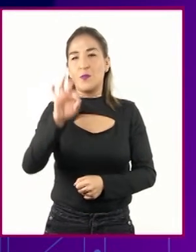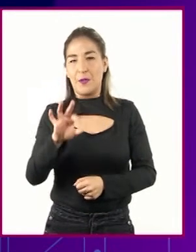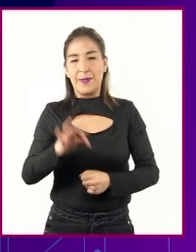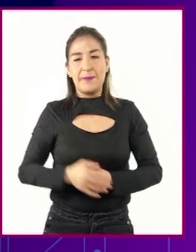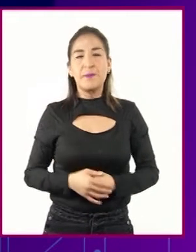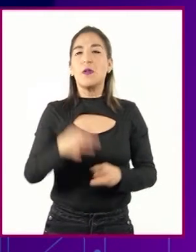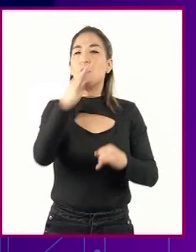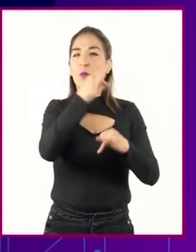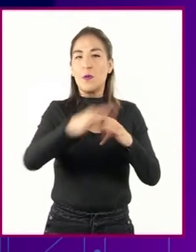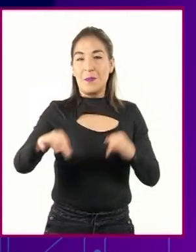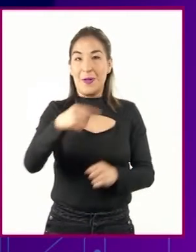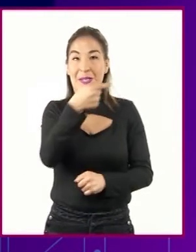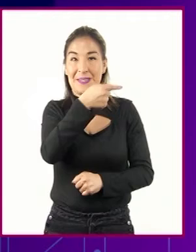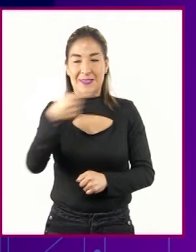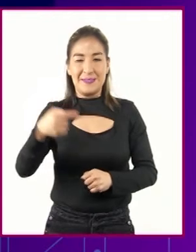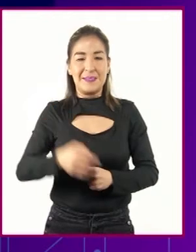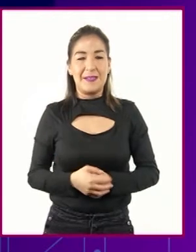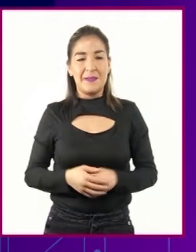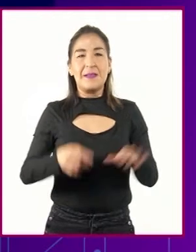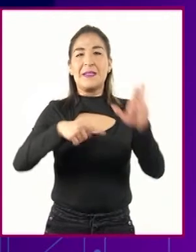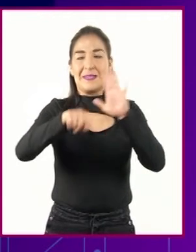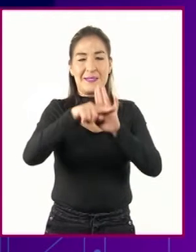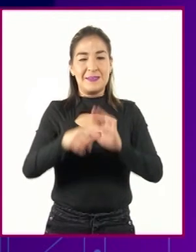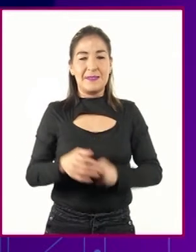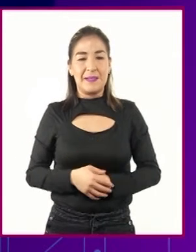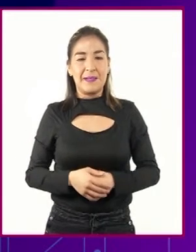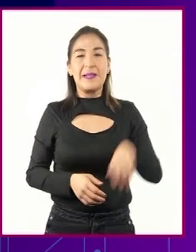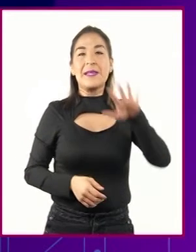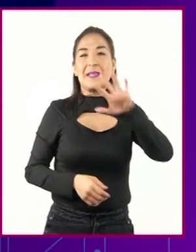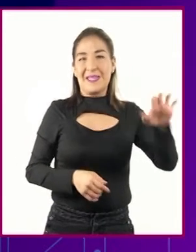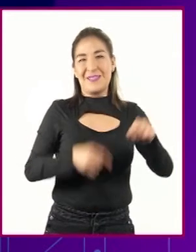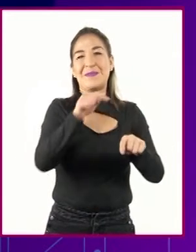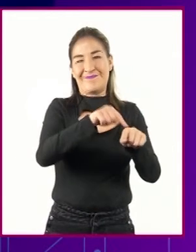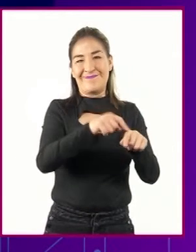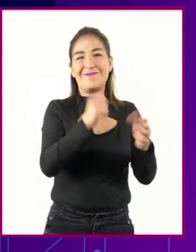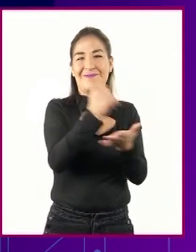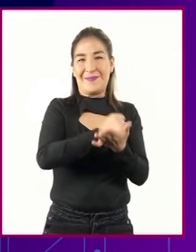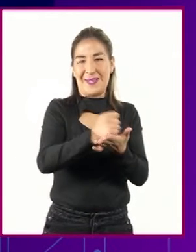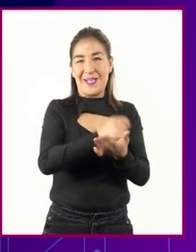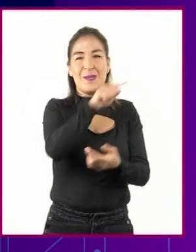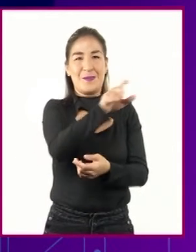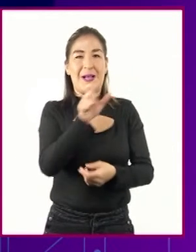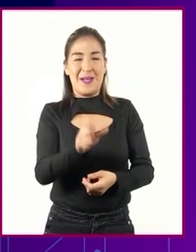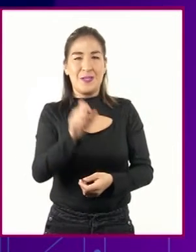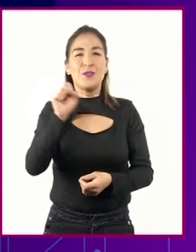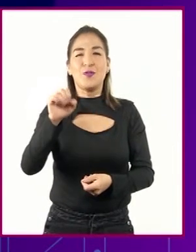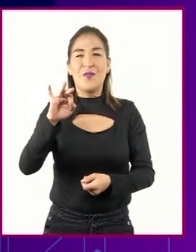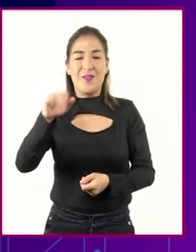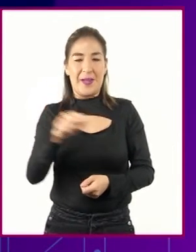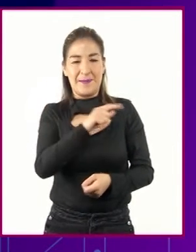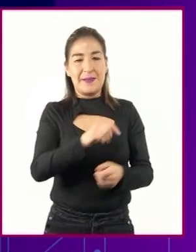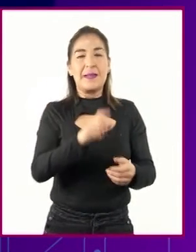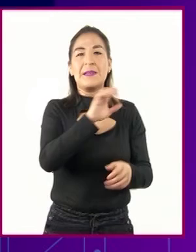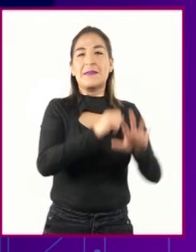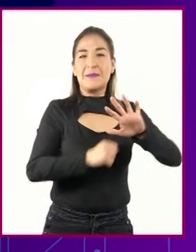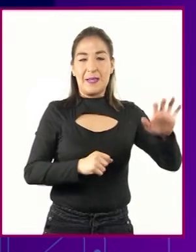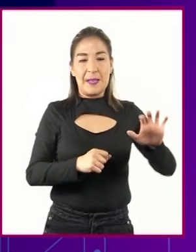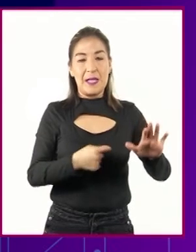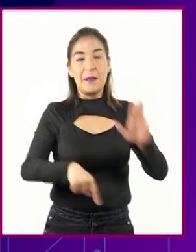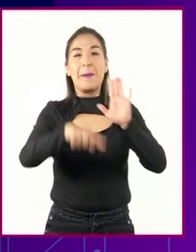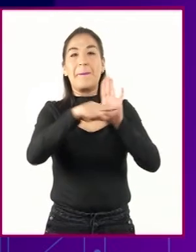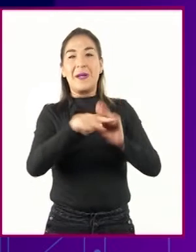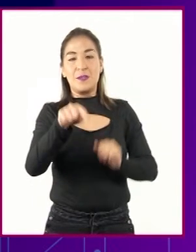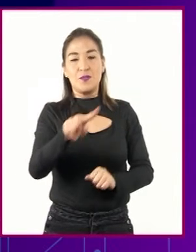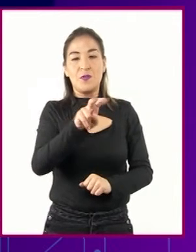último, restamos 500, que es el dinero de la tarjeta de Sofía, menos 240, que es el total que debe